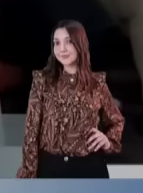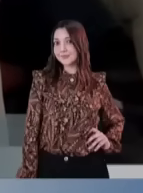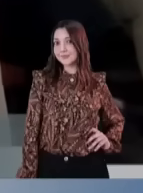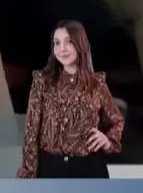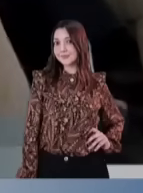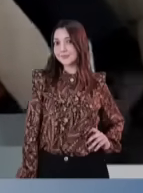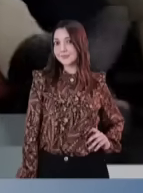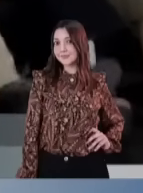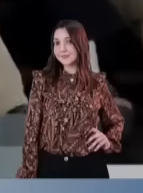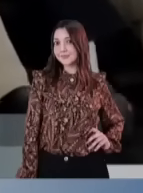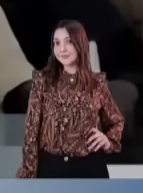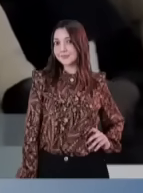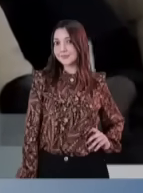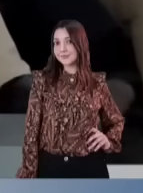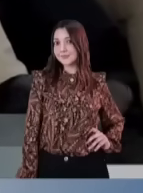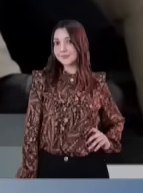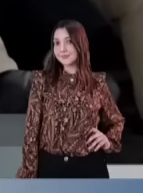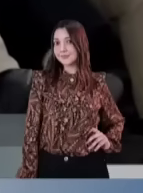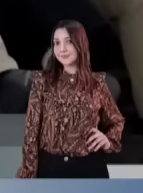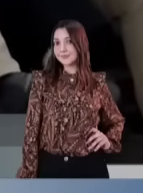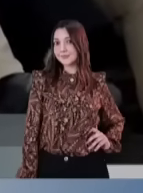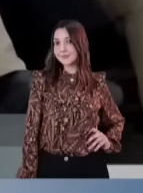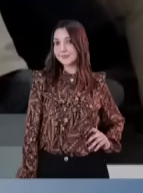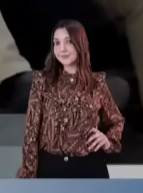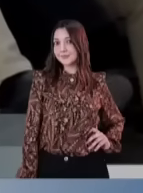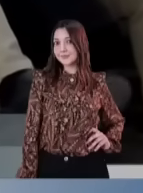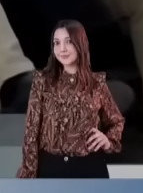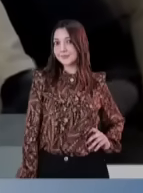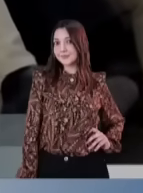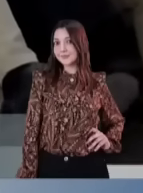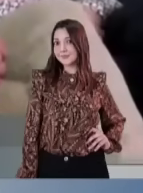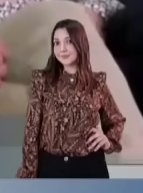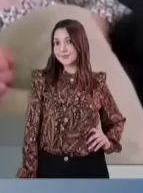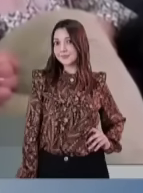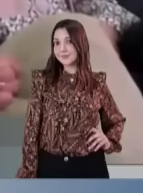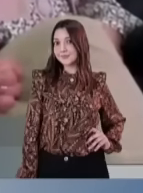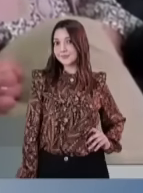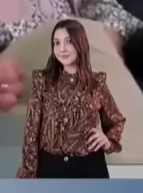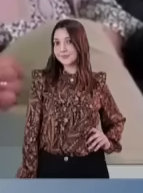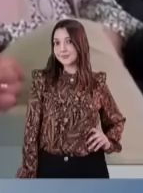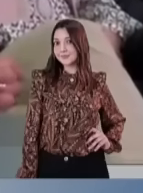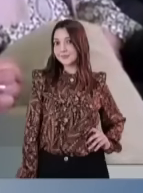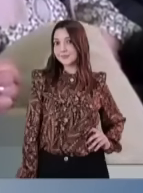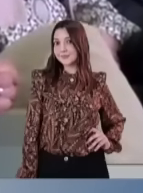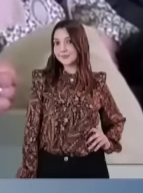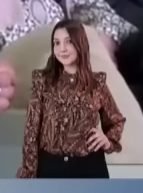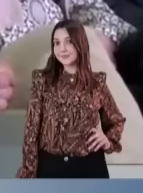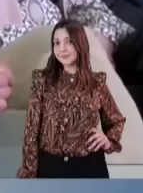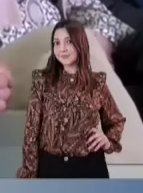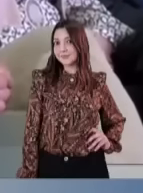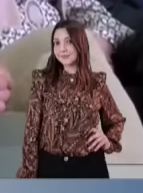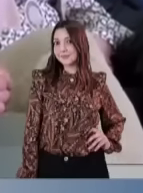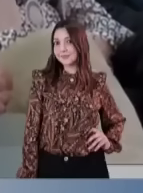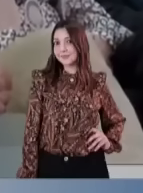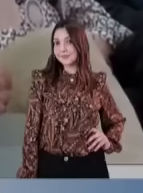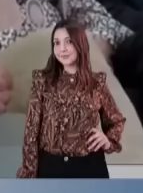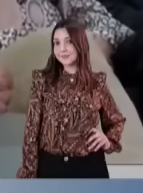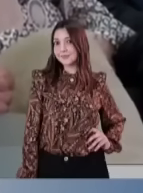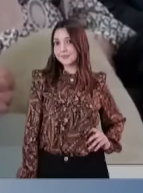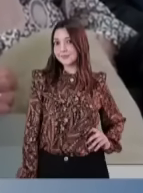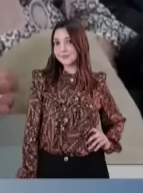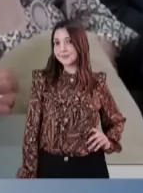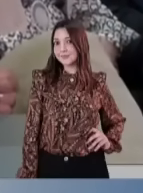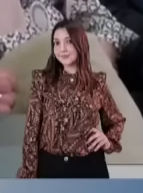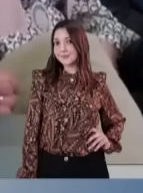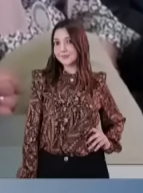puede ir el ministro o cambiarlo, y también la otra subsecretaría que tienen en ese ministerio podrían cambiar todas las cabezas. La de patrimonio, claro. La de patrimonio,